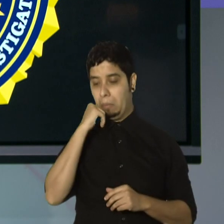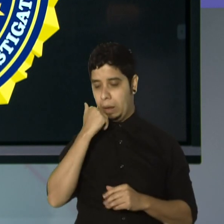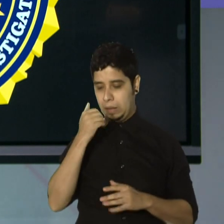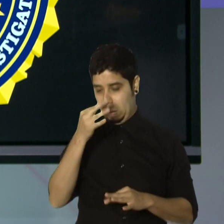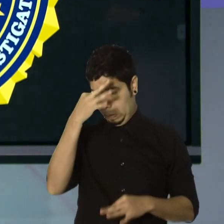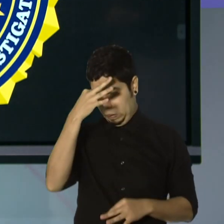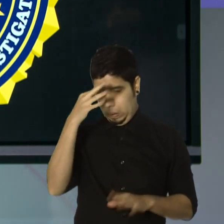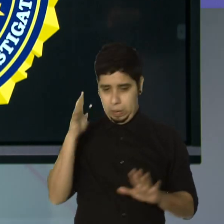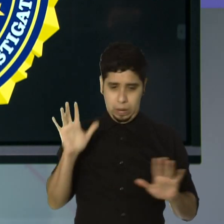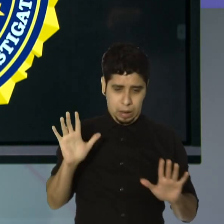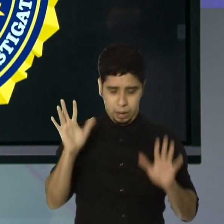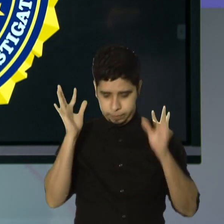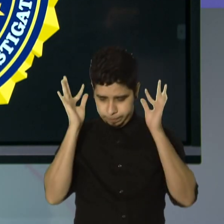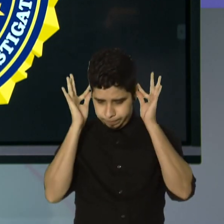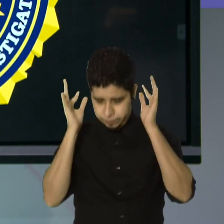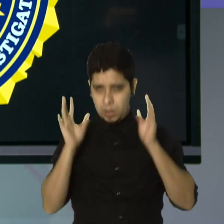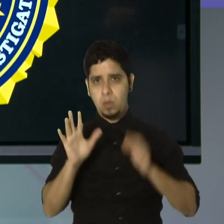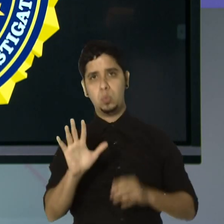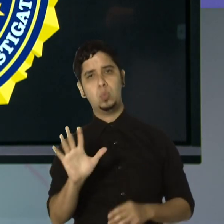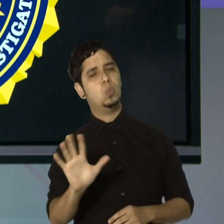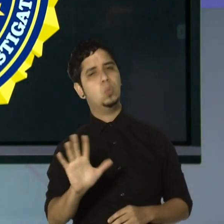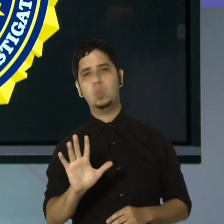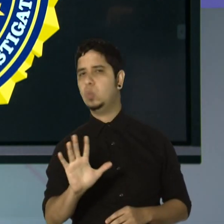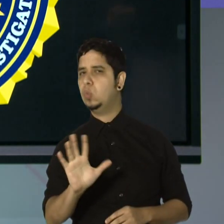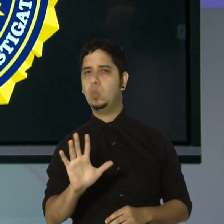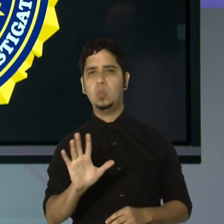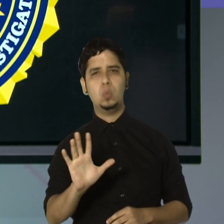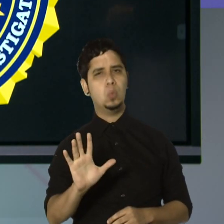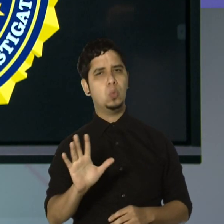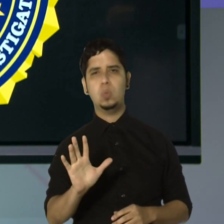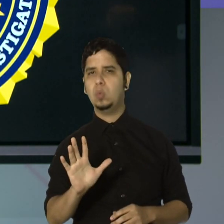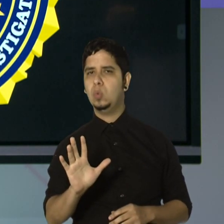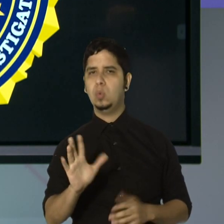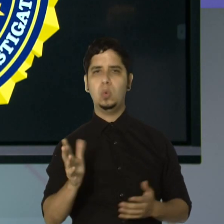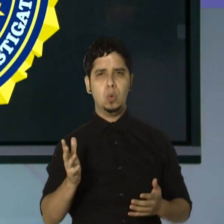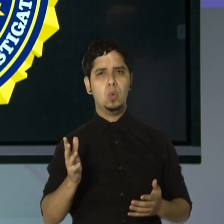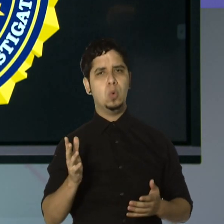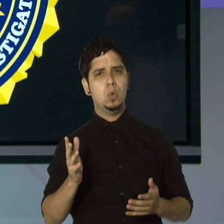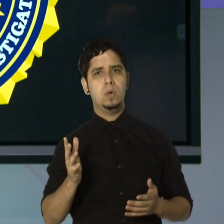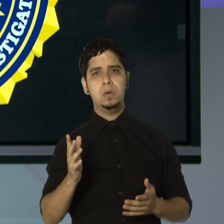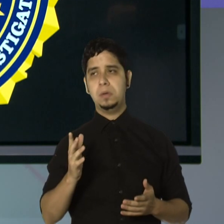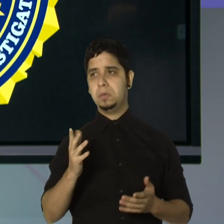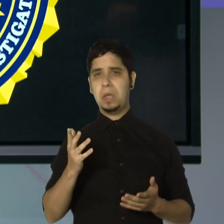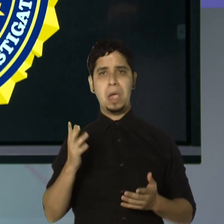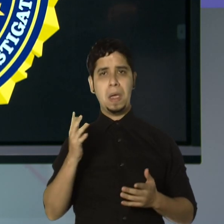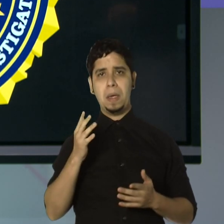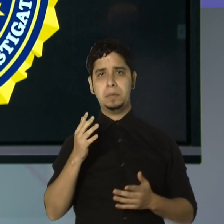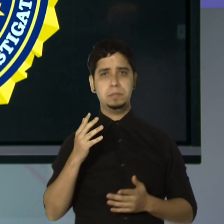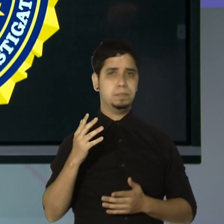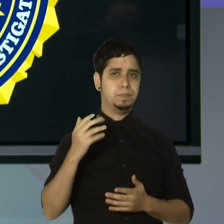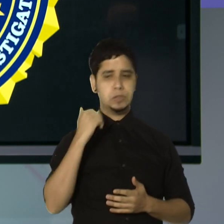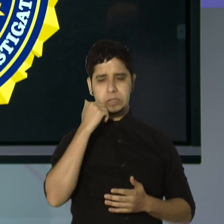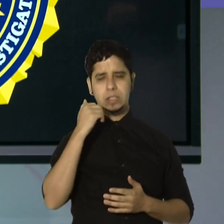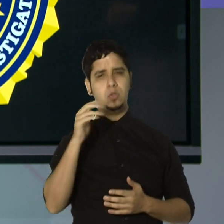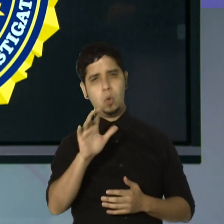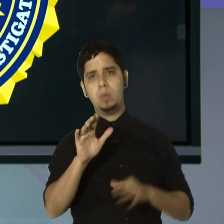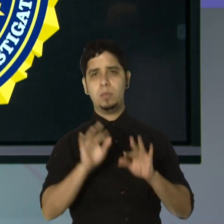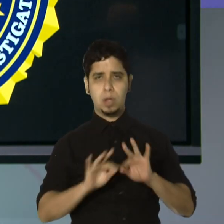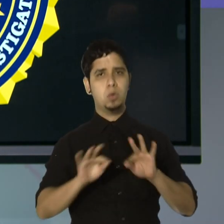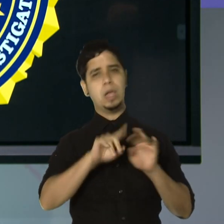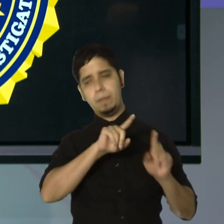juicio social de que me engañaron. Evita que usted se querelle y esto queda